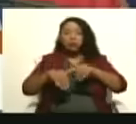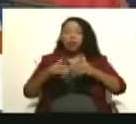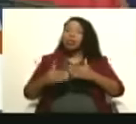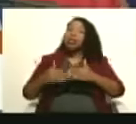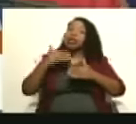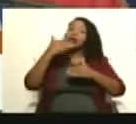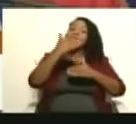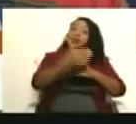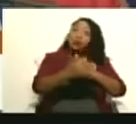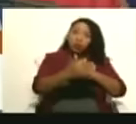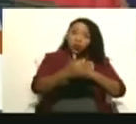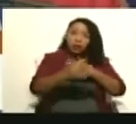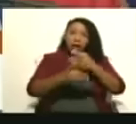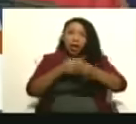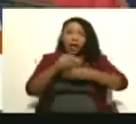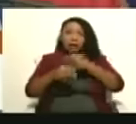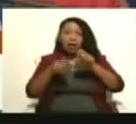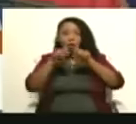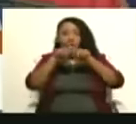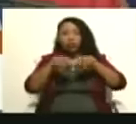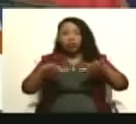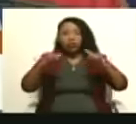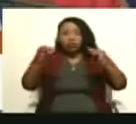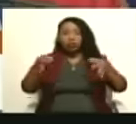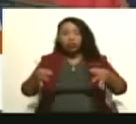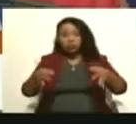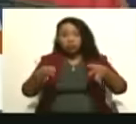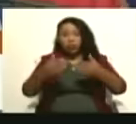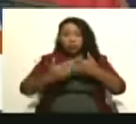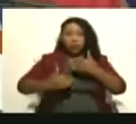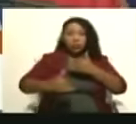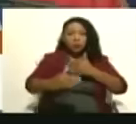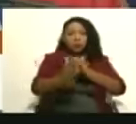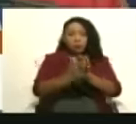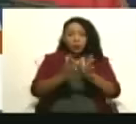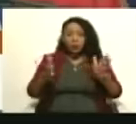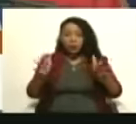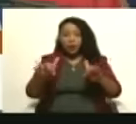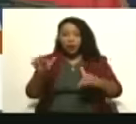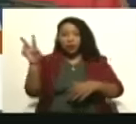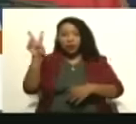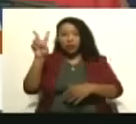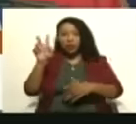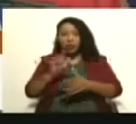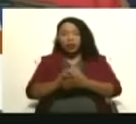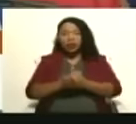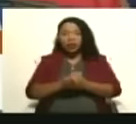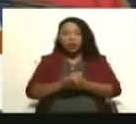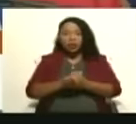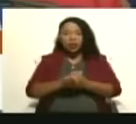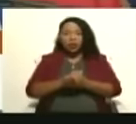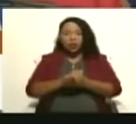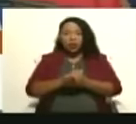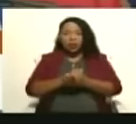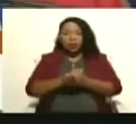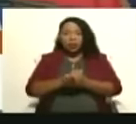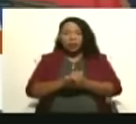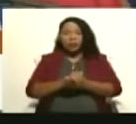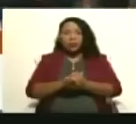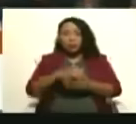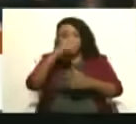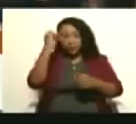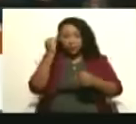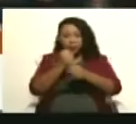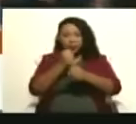haber materializado un despliegue lineal exitoso a lo largo y ancho de nuestra República. La Operación